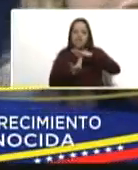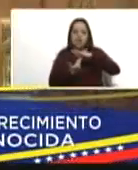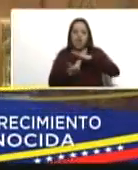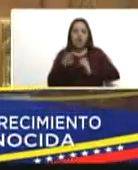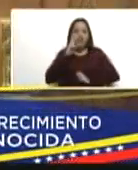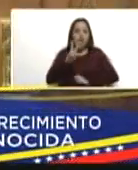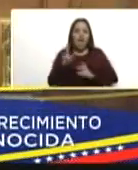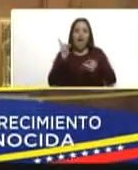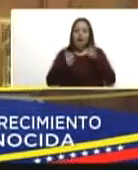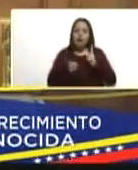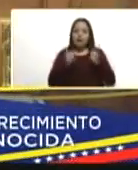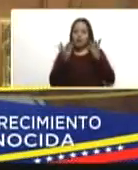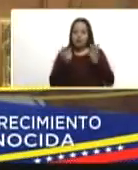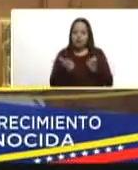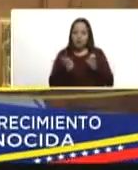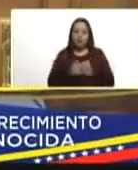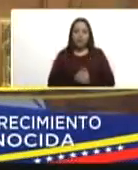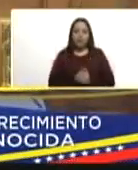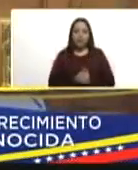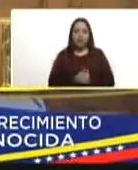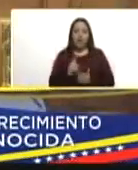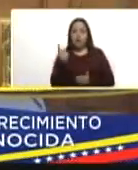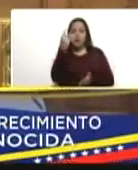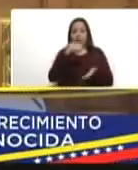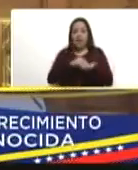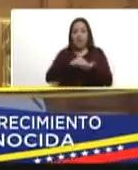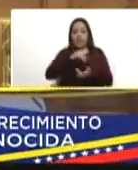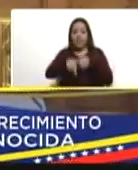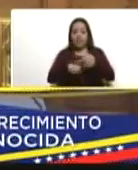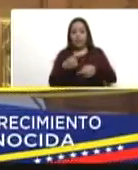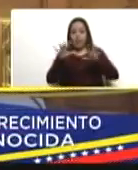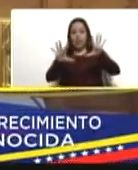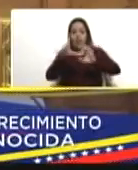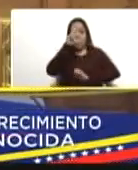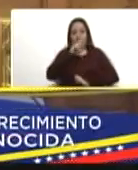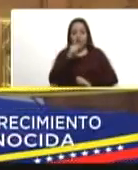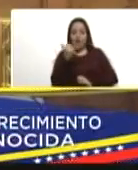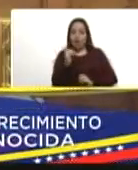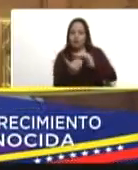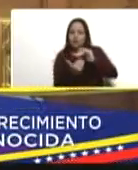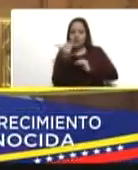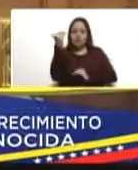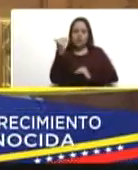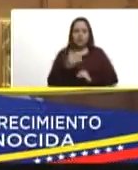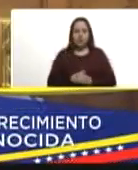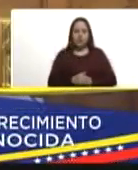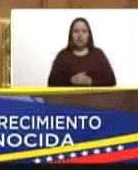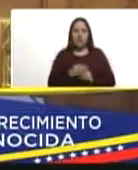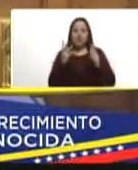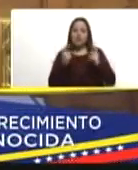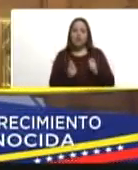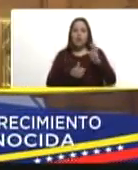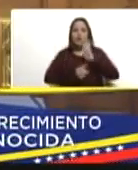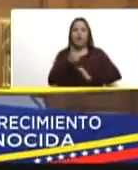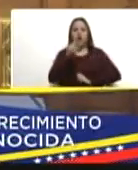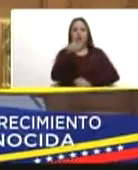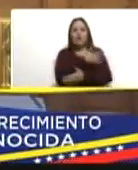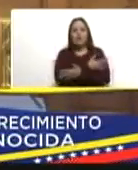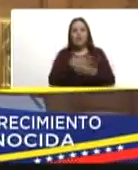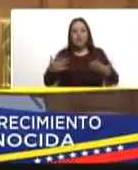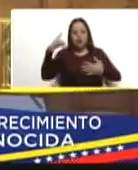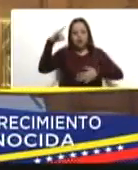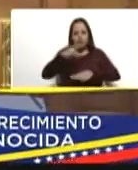algunos numerito por primera vez en 10 años se supera la cifra de más de un millón de llegadas